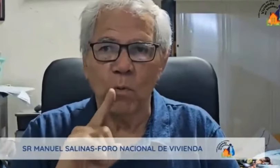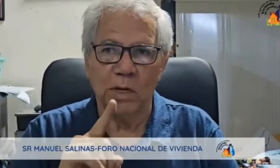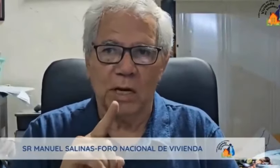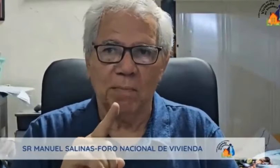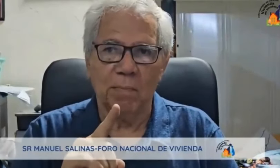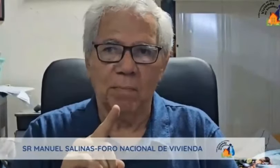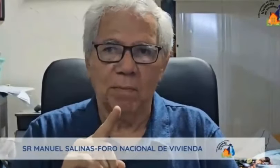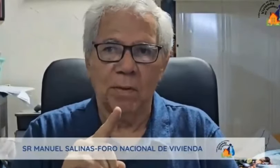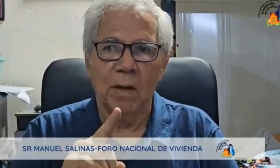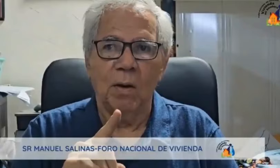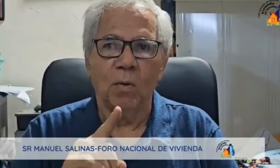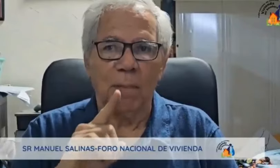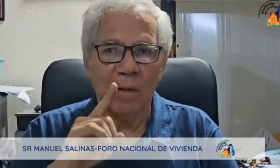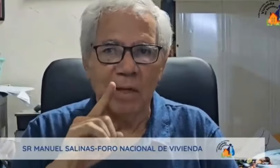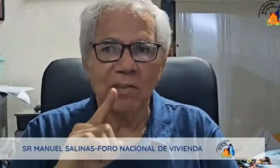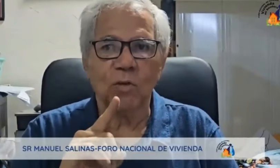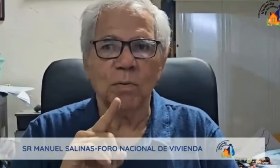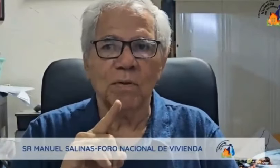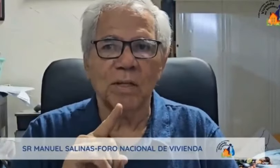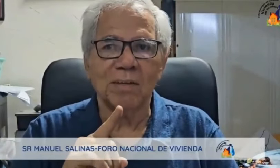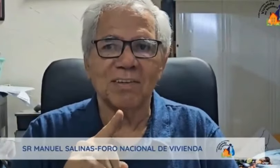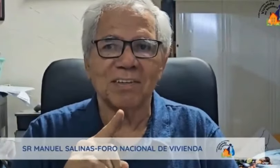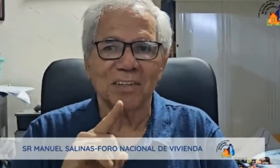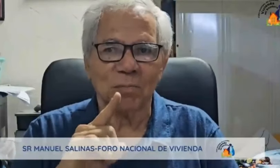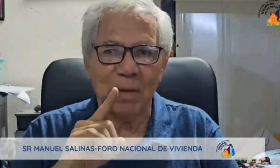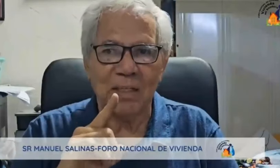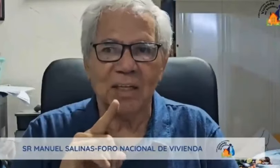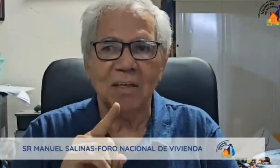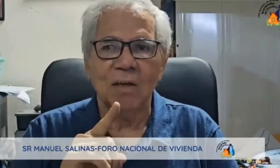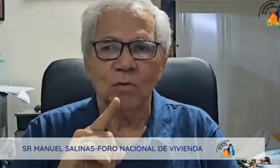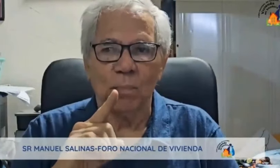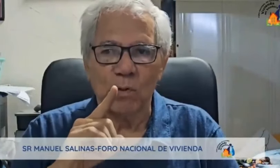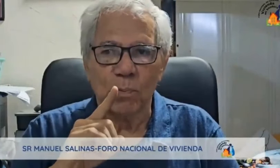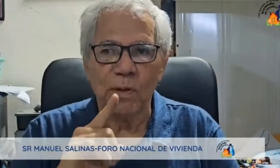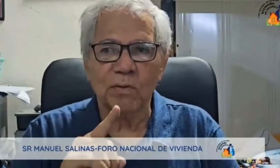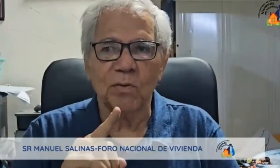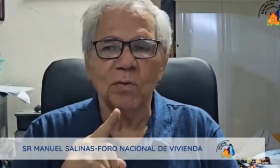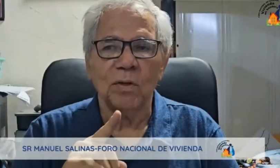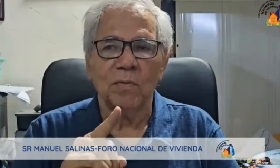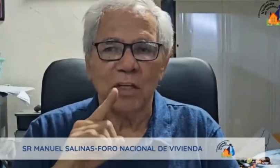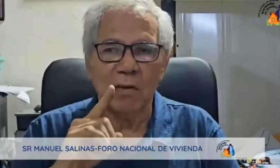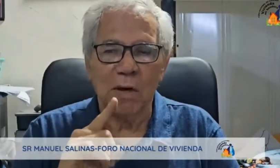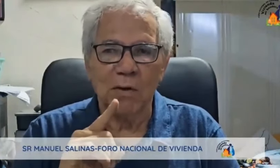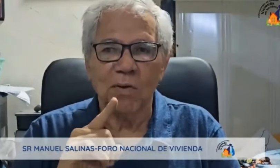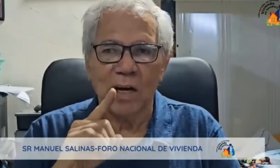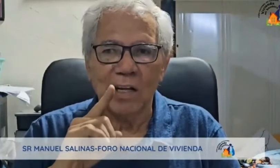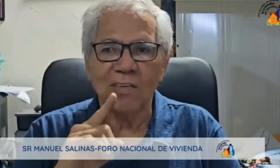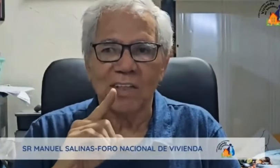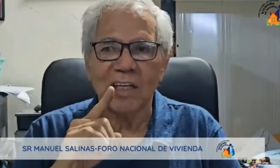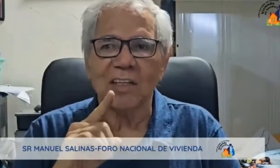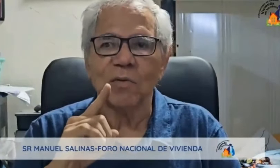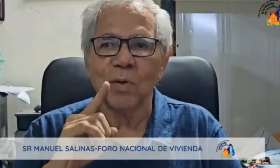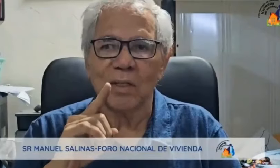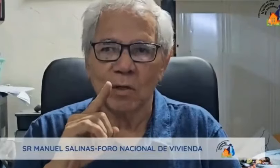opinión pública. Lo que pide el sector vivienda es que se respete su presupuesto derivado de la